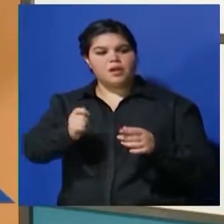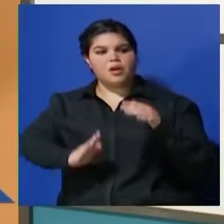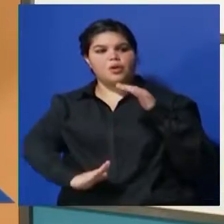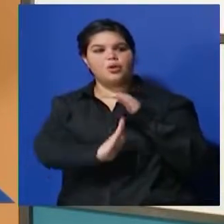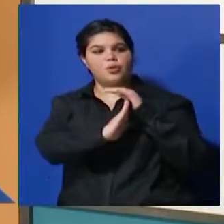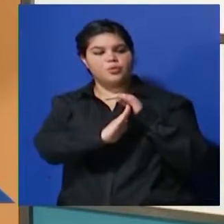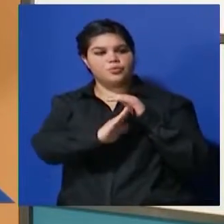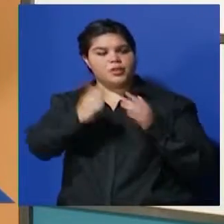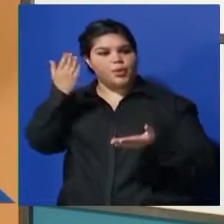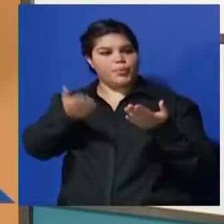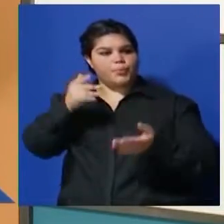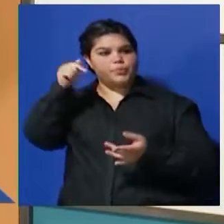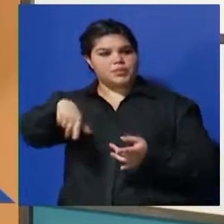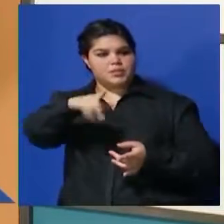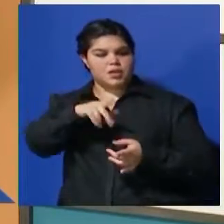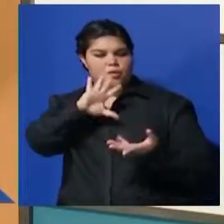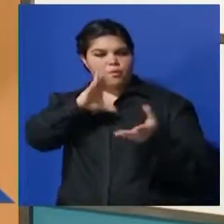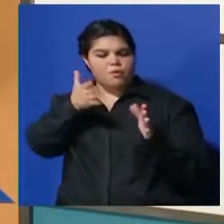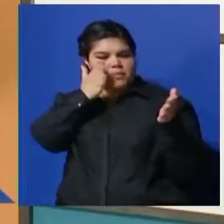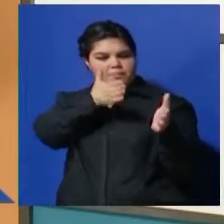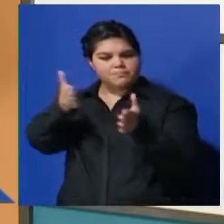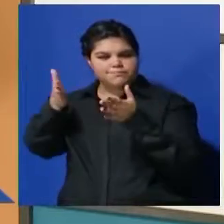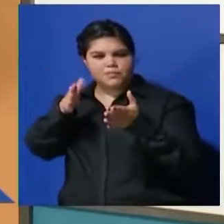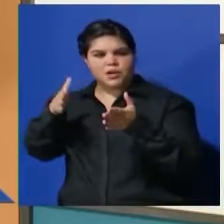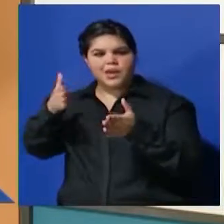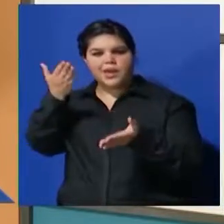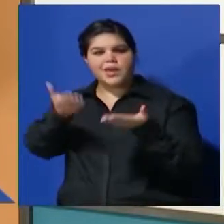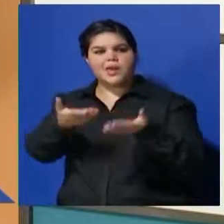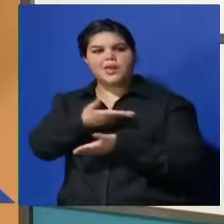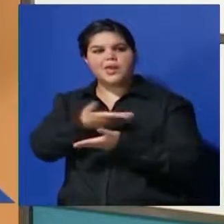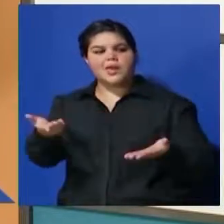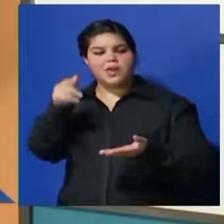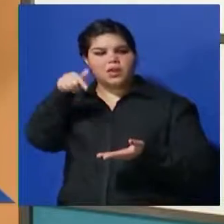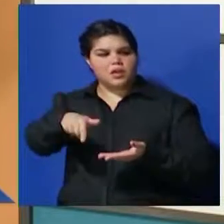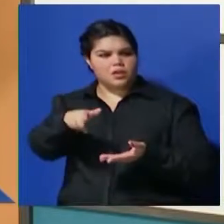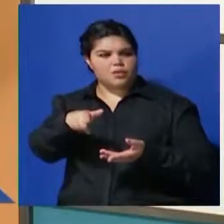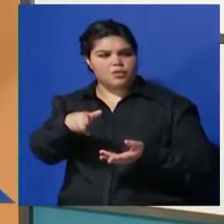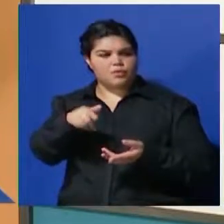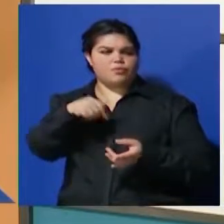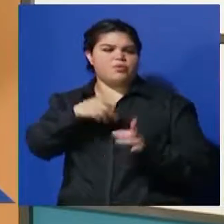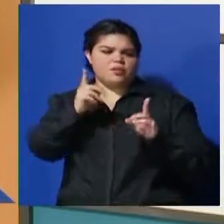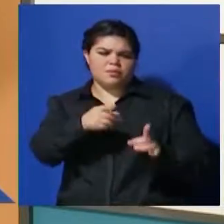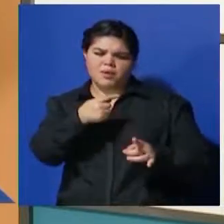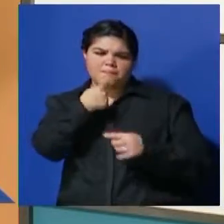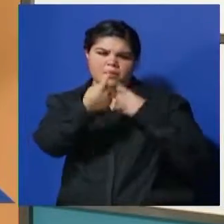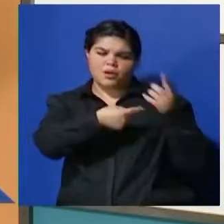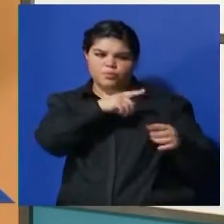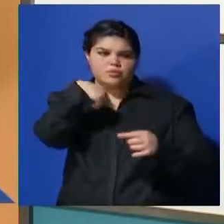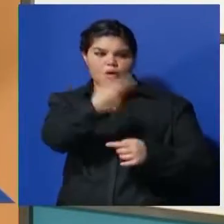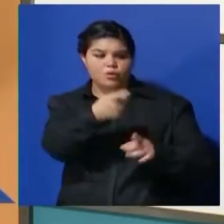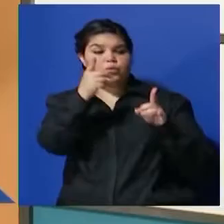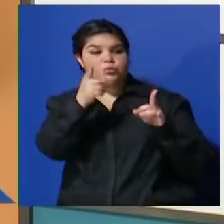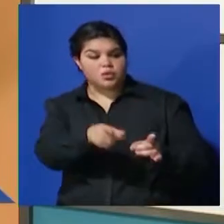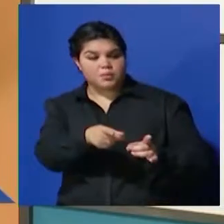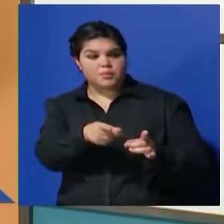que tenga perspectiva de género o abordaje de género, vos lo propusiste recién al concepto, lo hemos preguntado también otras veces a otros